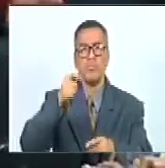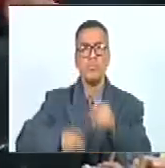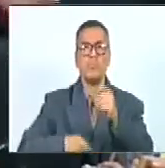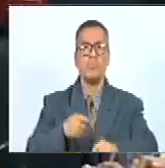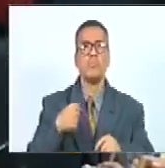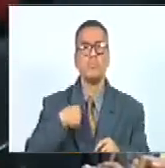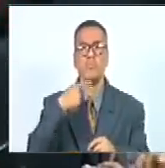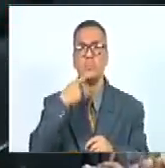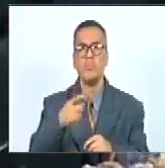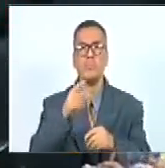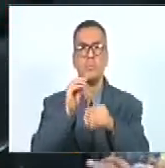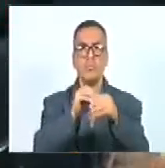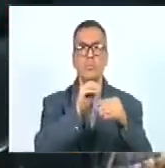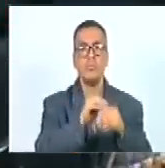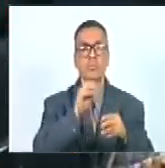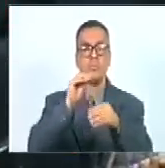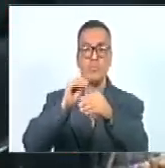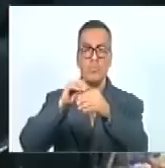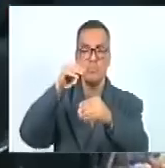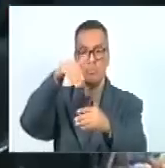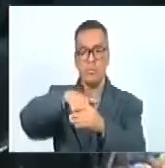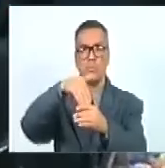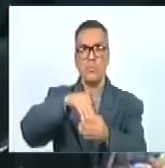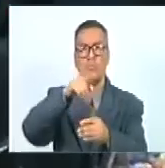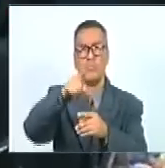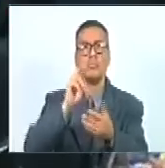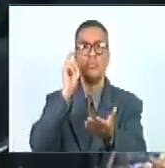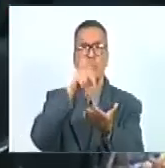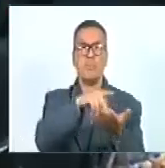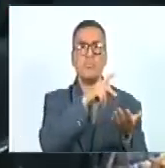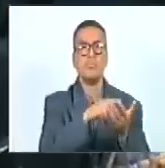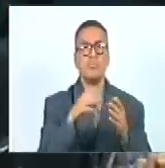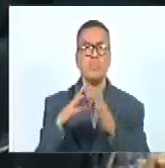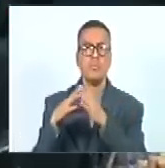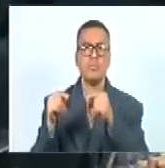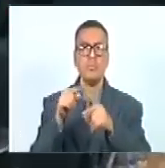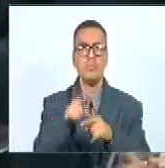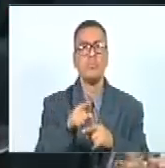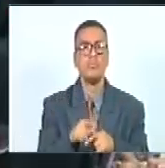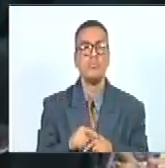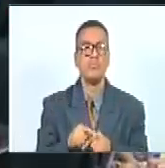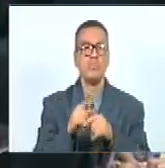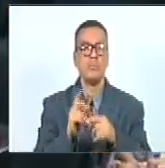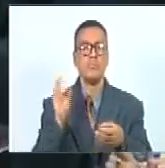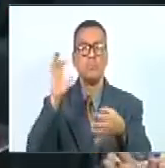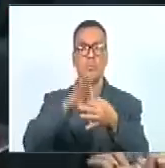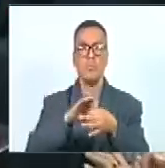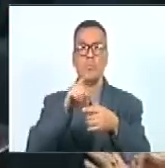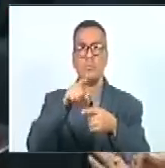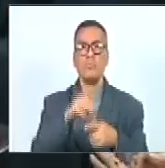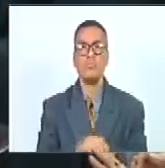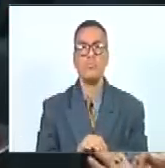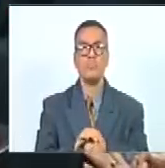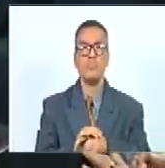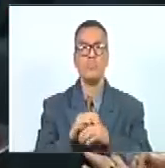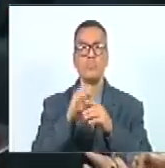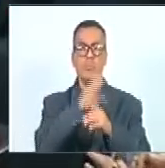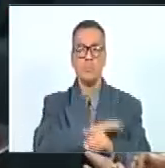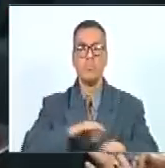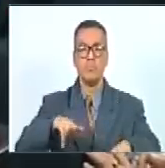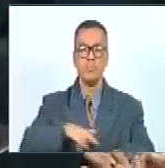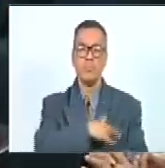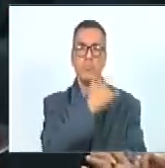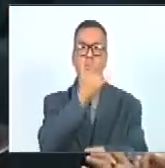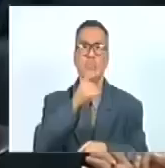que debían llamar a unas elecciones donde participaran todos los y las integrantes de la comunidad